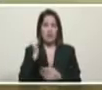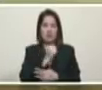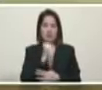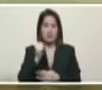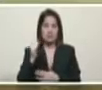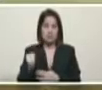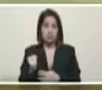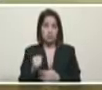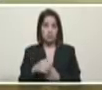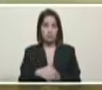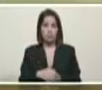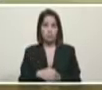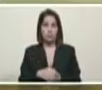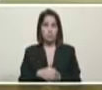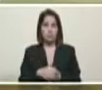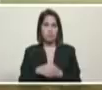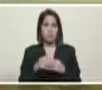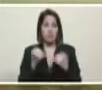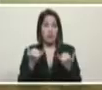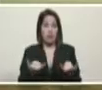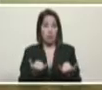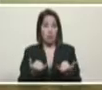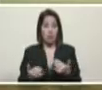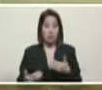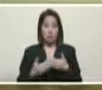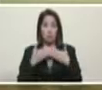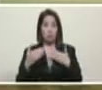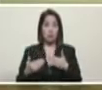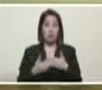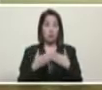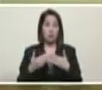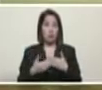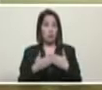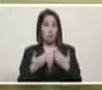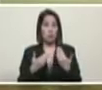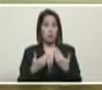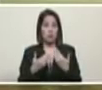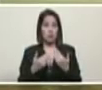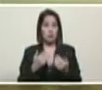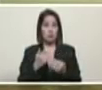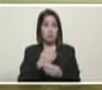Ahora es un ataque allá en las selvas del Amazonas